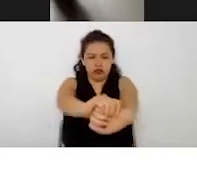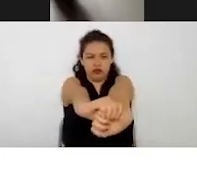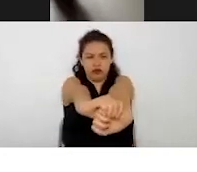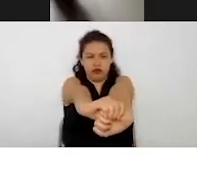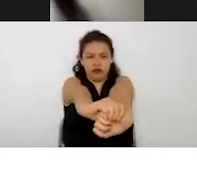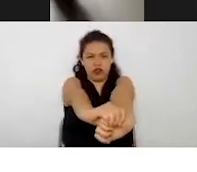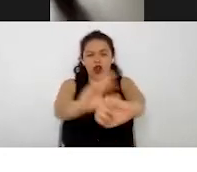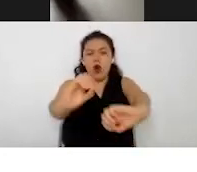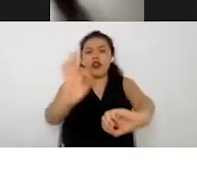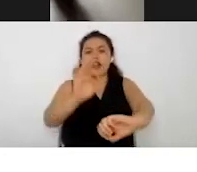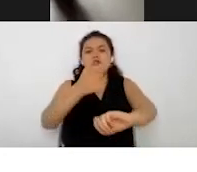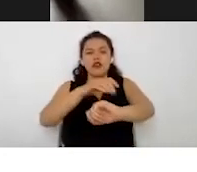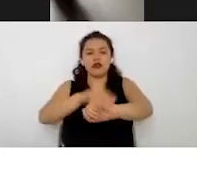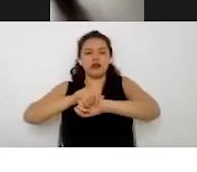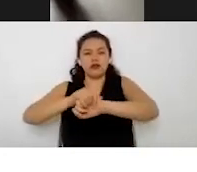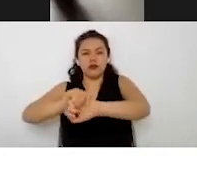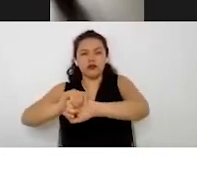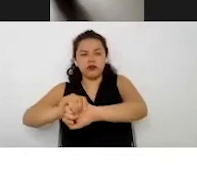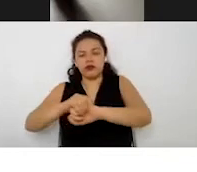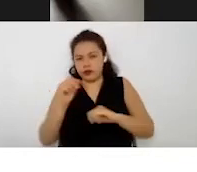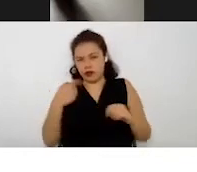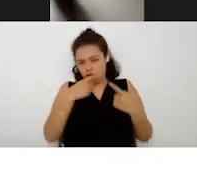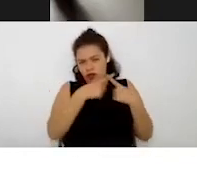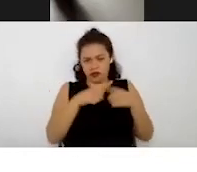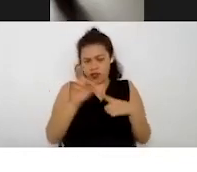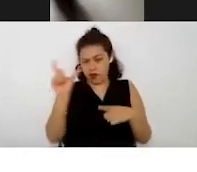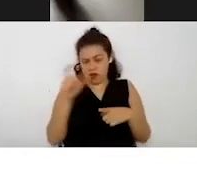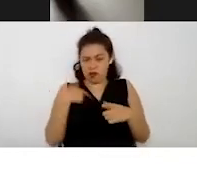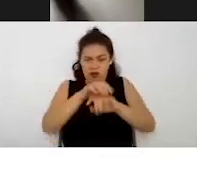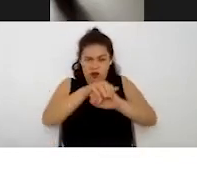esta. ¿De acuerdo? Porque yo al aplicar la fuerza a la compresión,